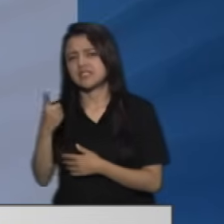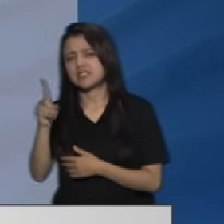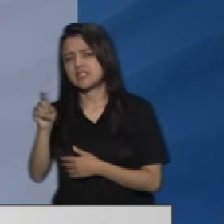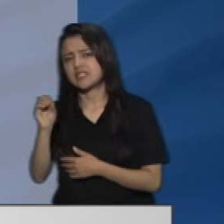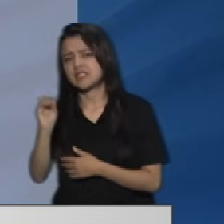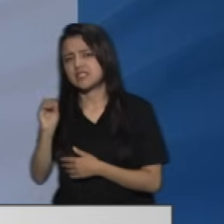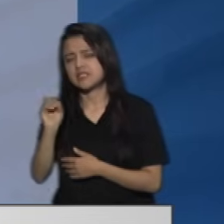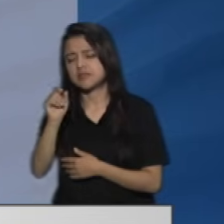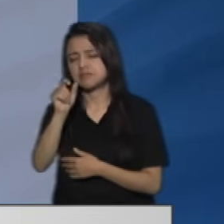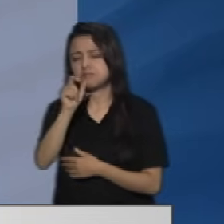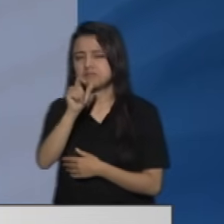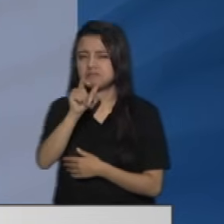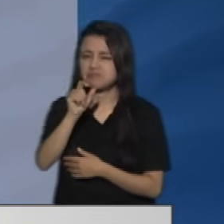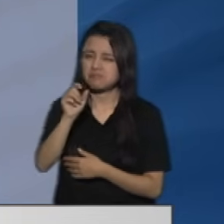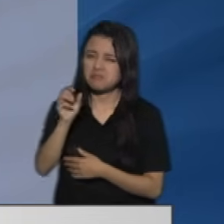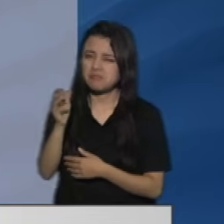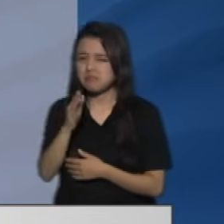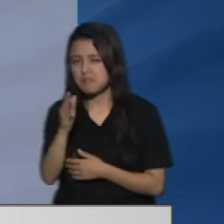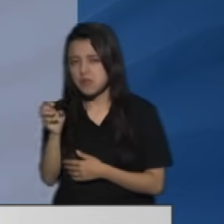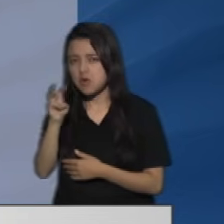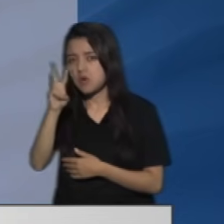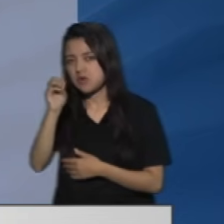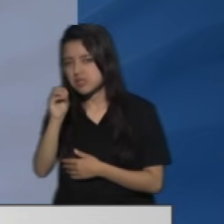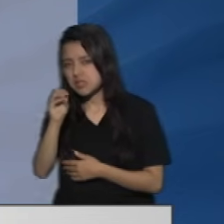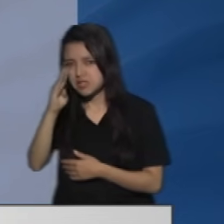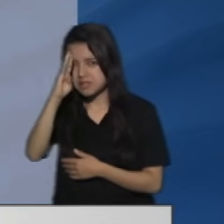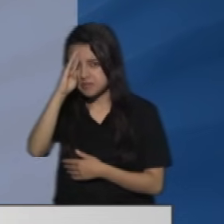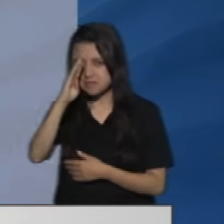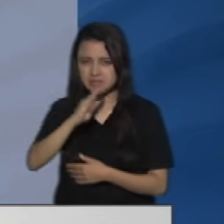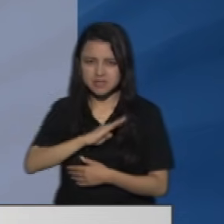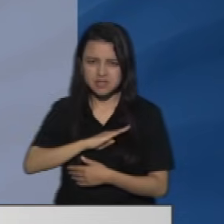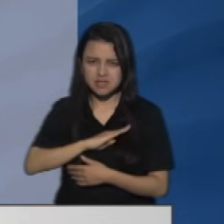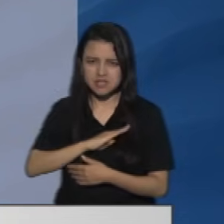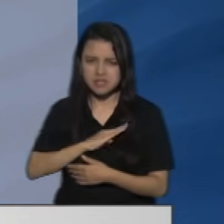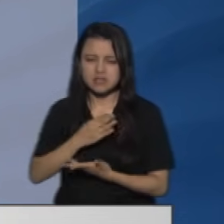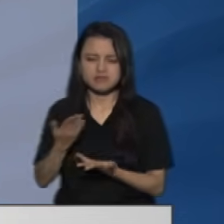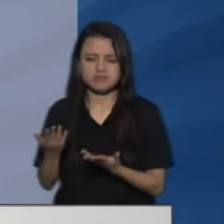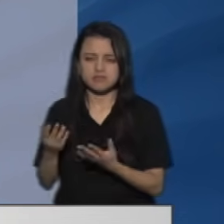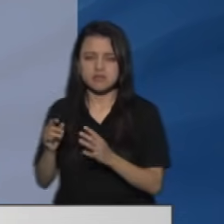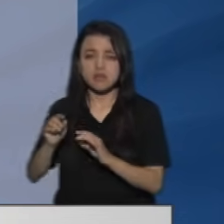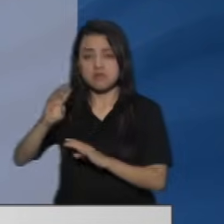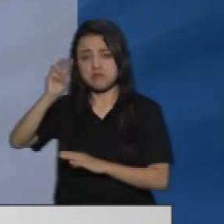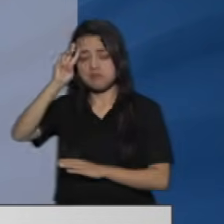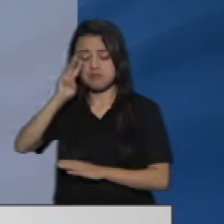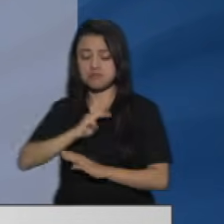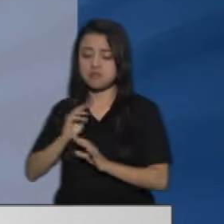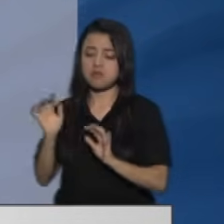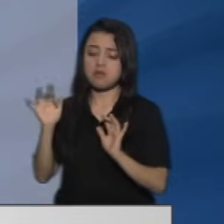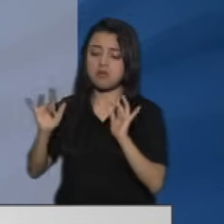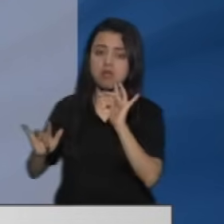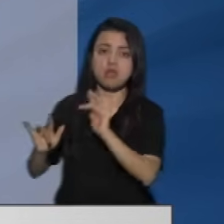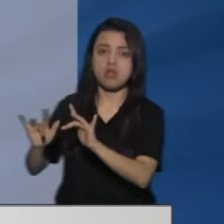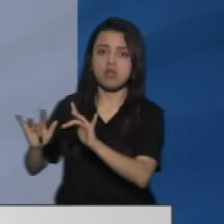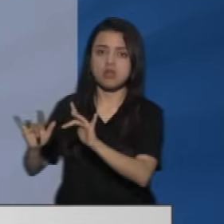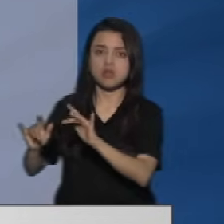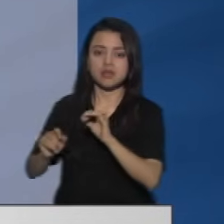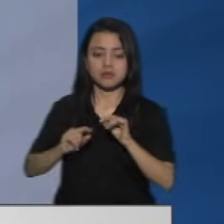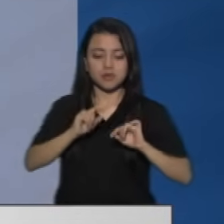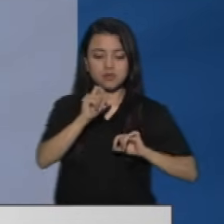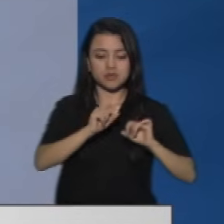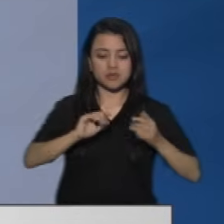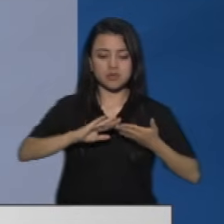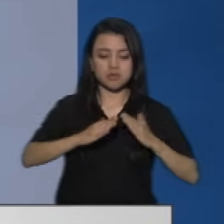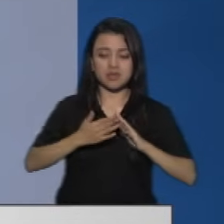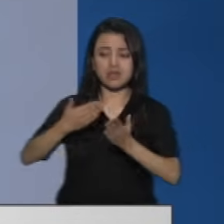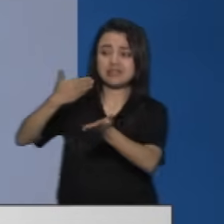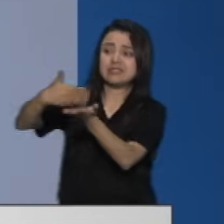hombres, entre 60 y 80 hombres, fueron retirados por la comunidad, al parecer por presión de las disidencias de las FARC. Hace pocos minutos